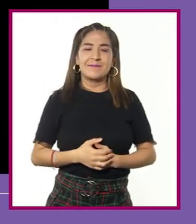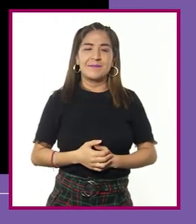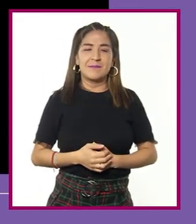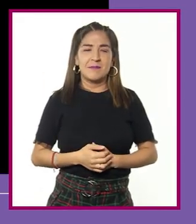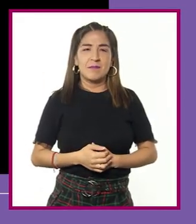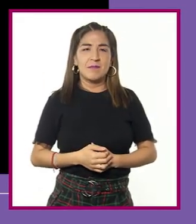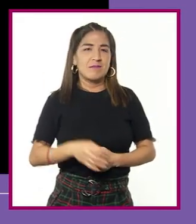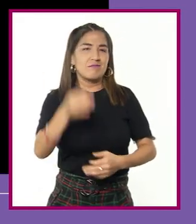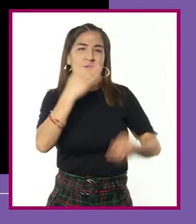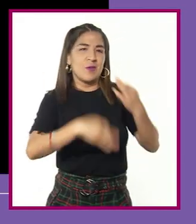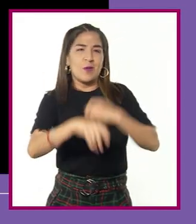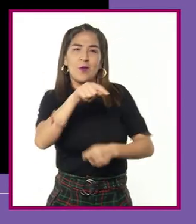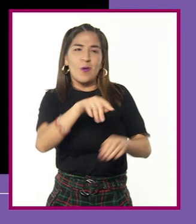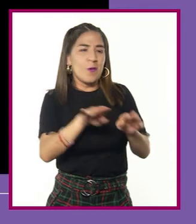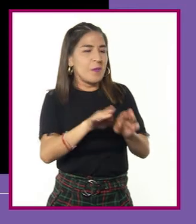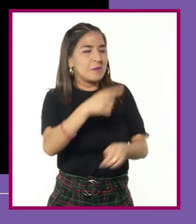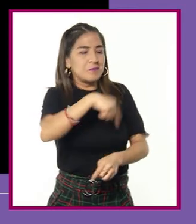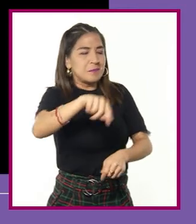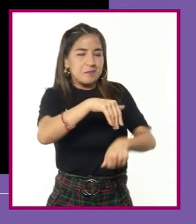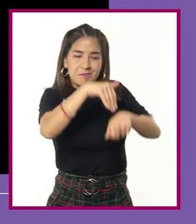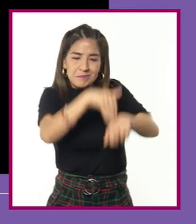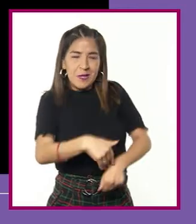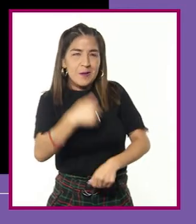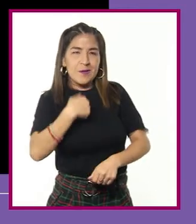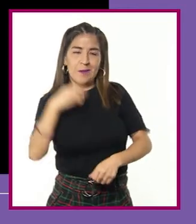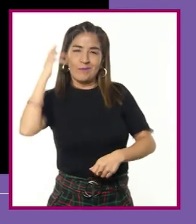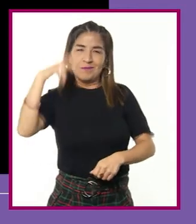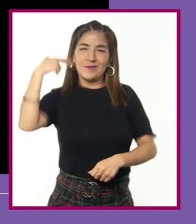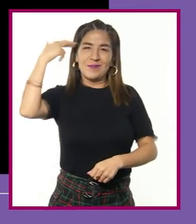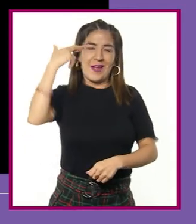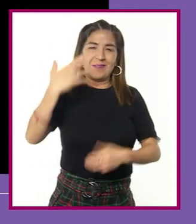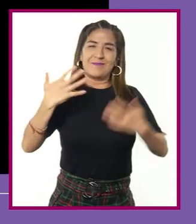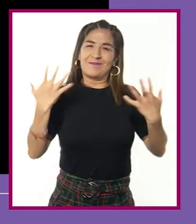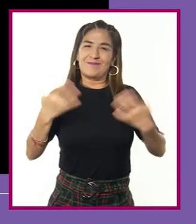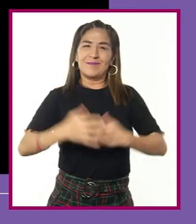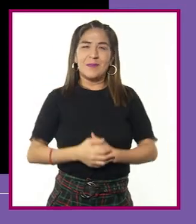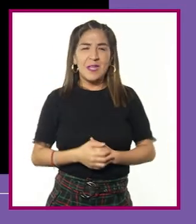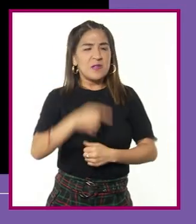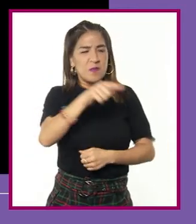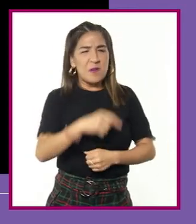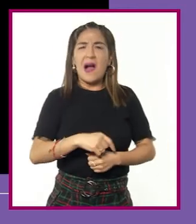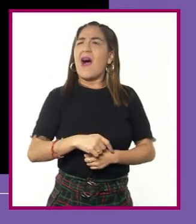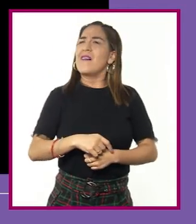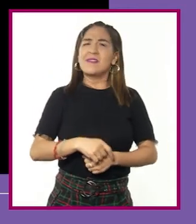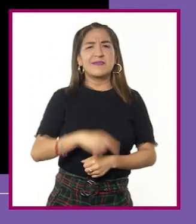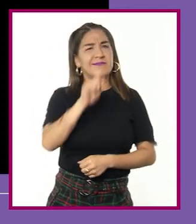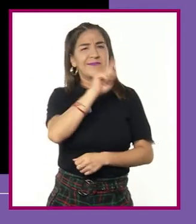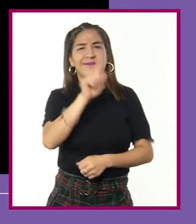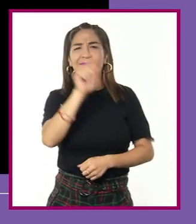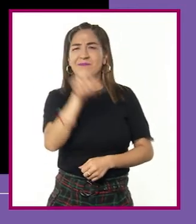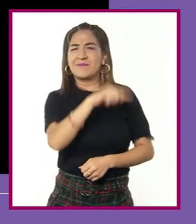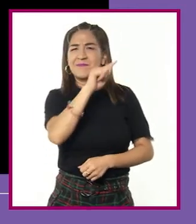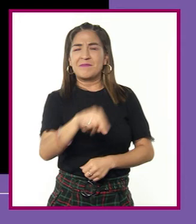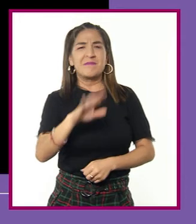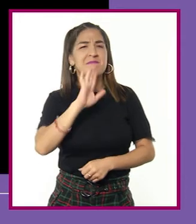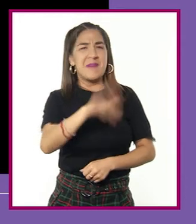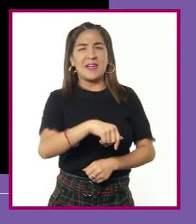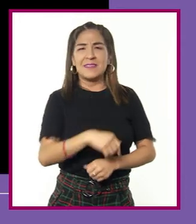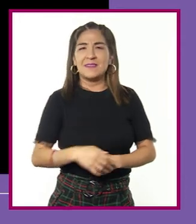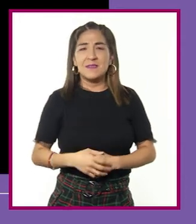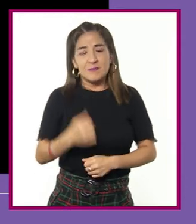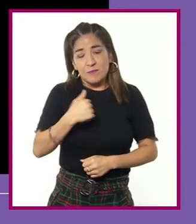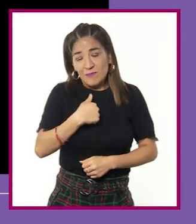Aquí todos son súbditos míos. Para eso soy el rey. Y no bosteces, te prohíbo bostezar. Pero